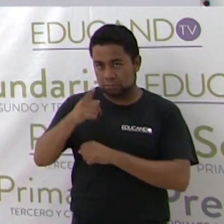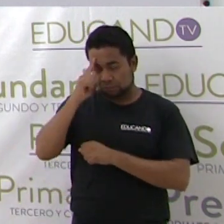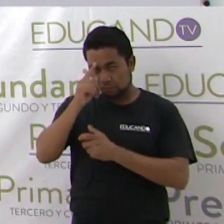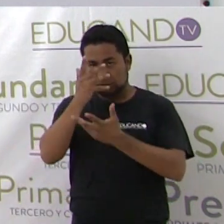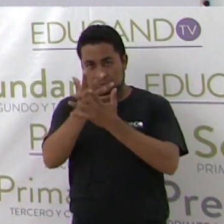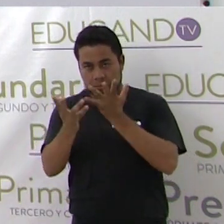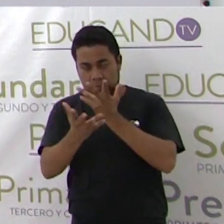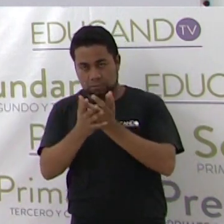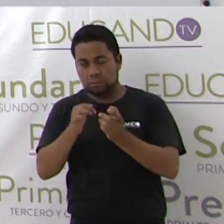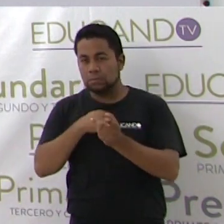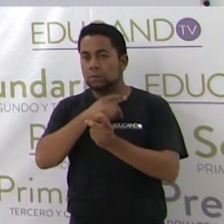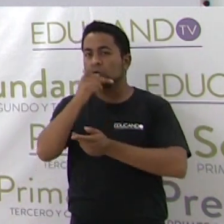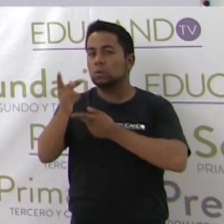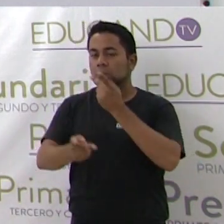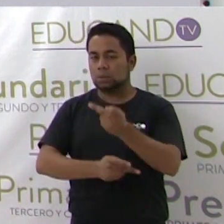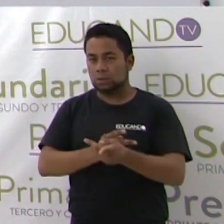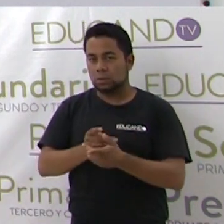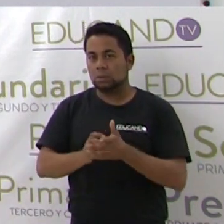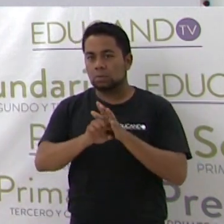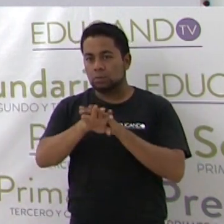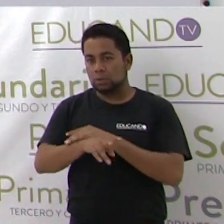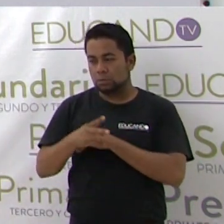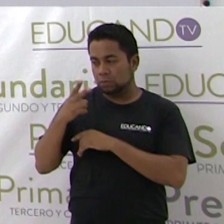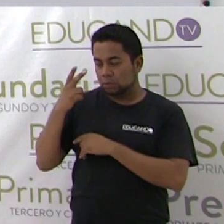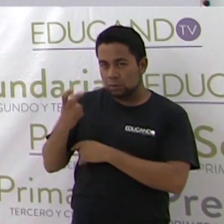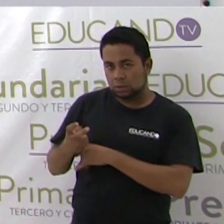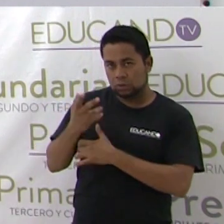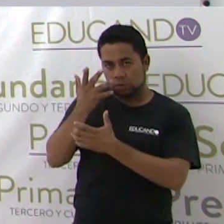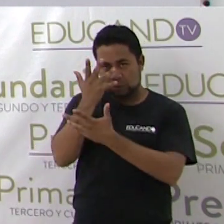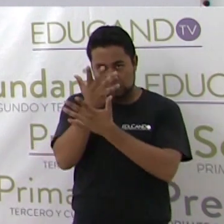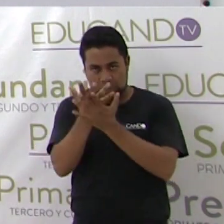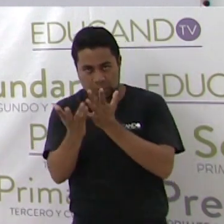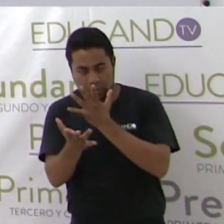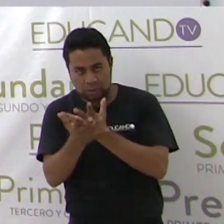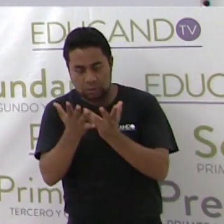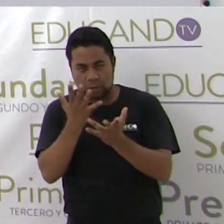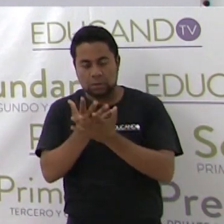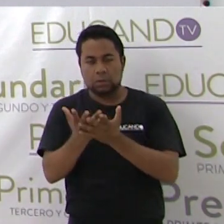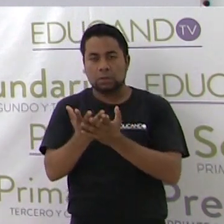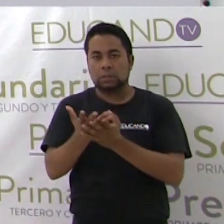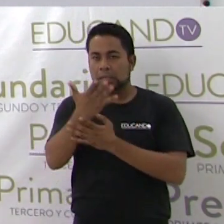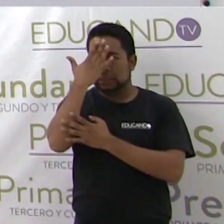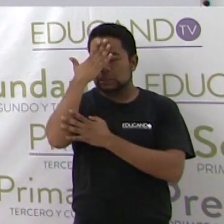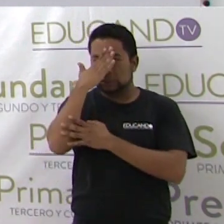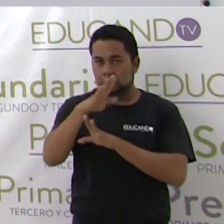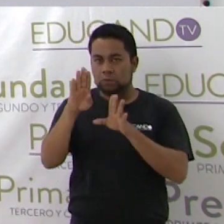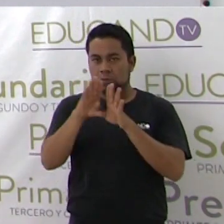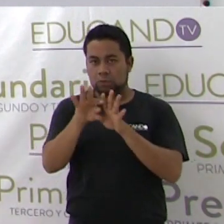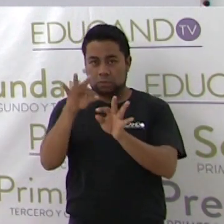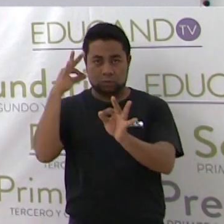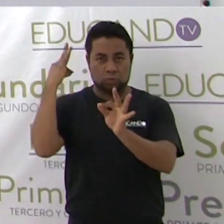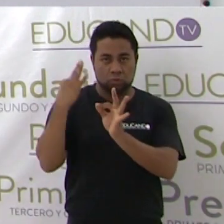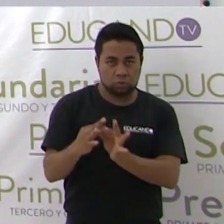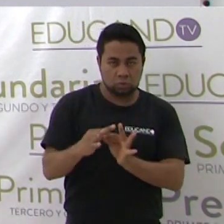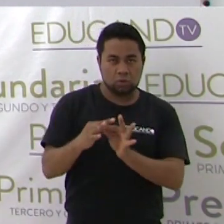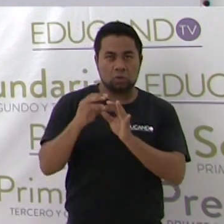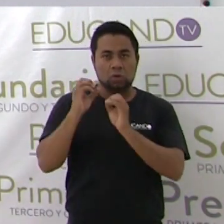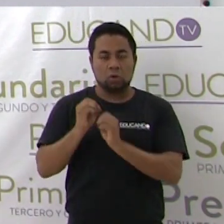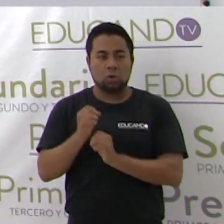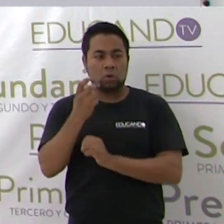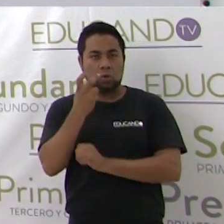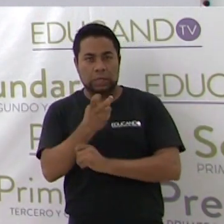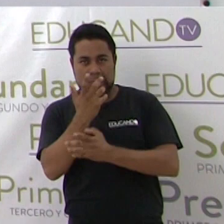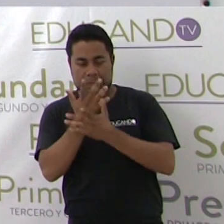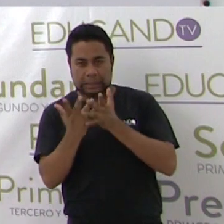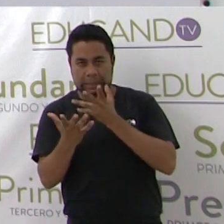acción. Pregunto, ¿es una acción que sabemos que ya terminó o es una